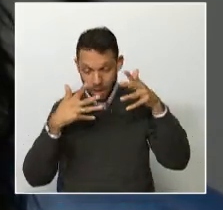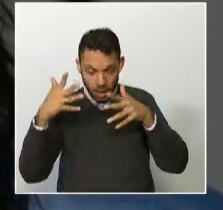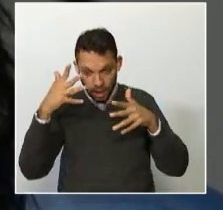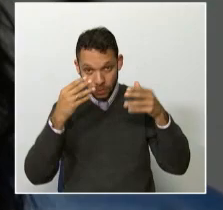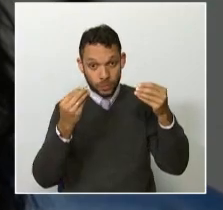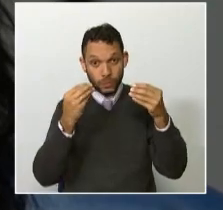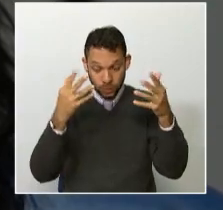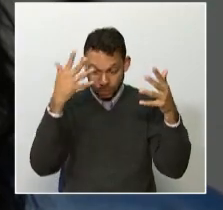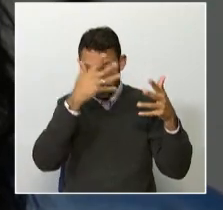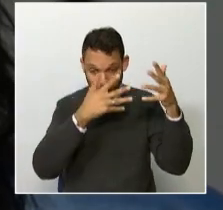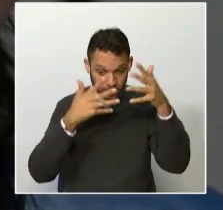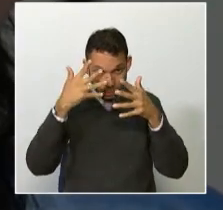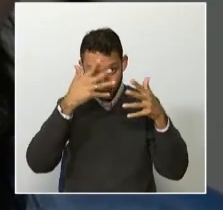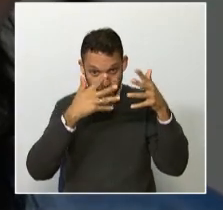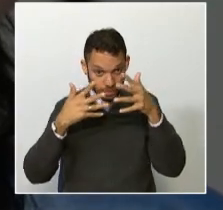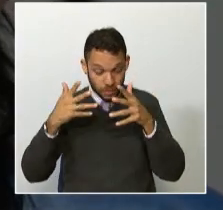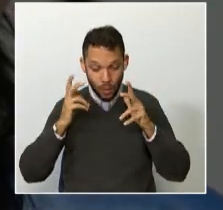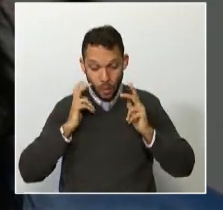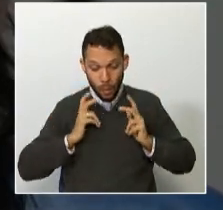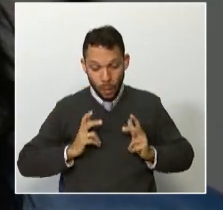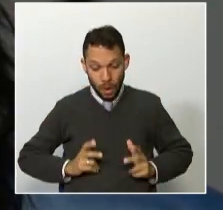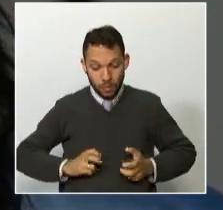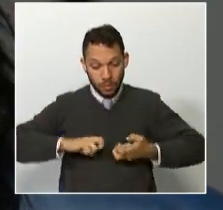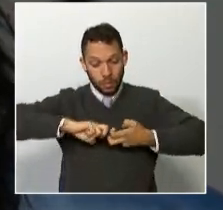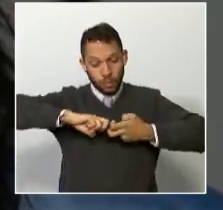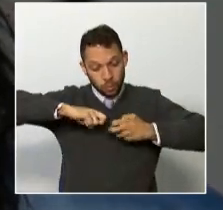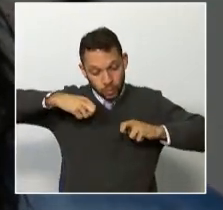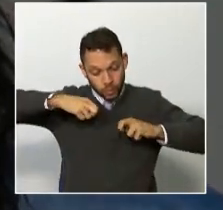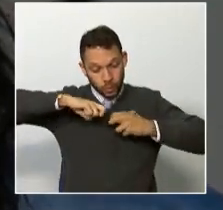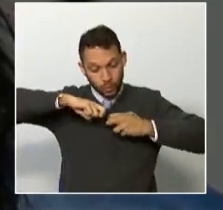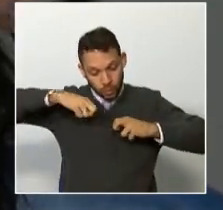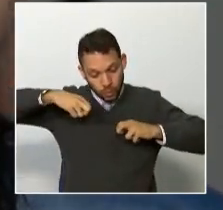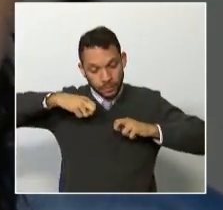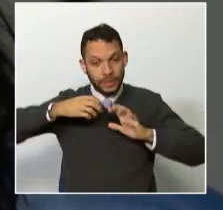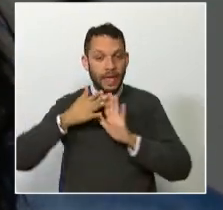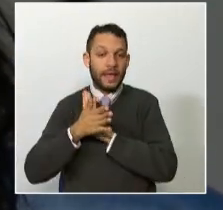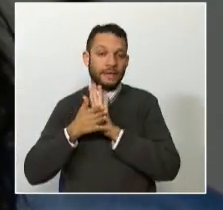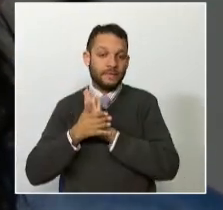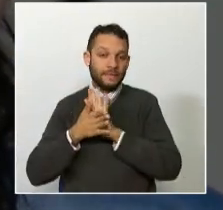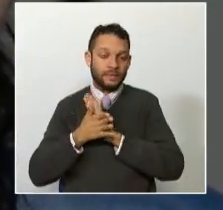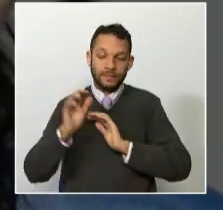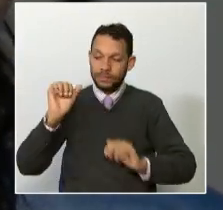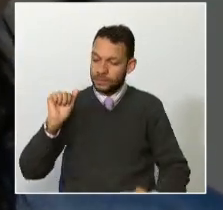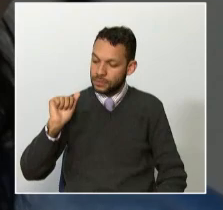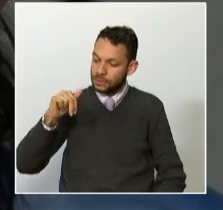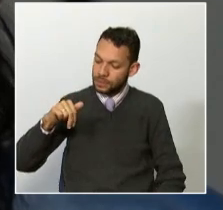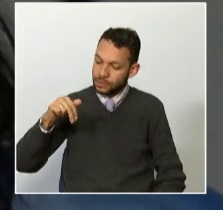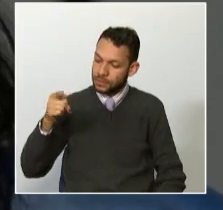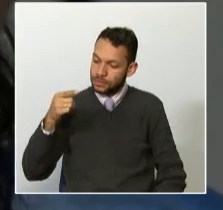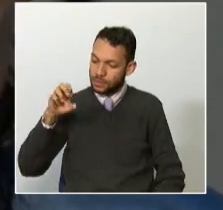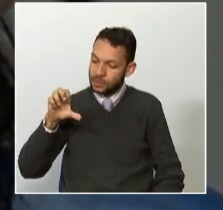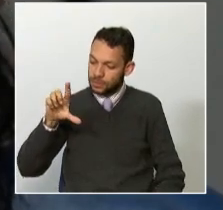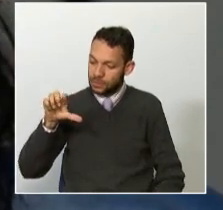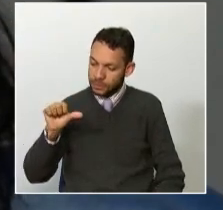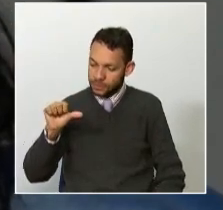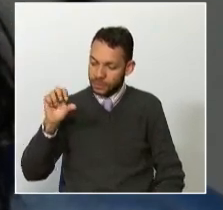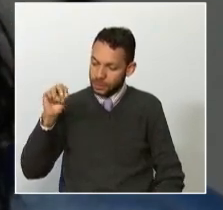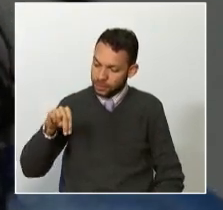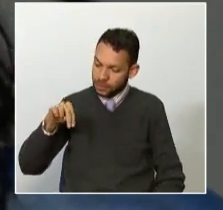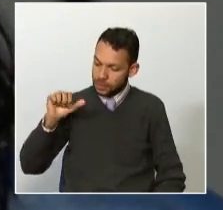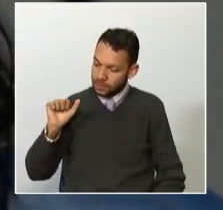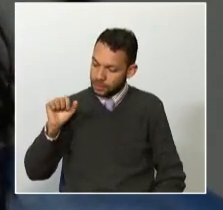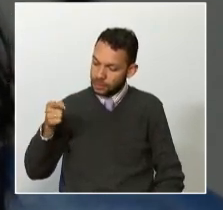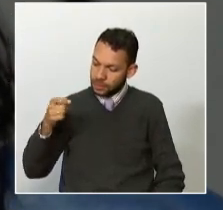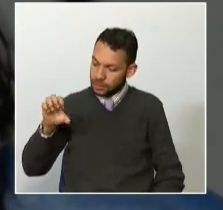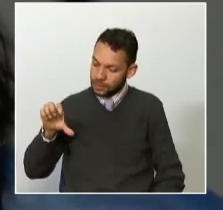Hay dolores musculares, que aquí es donde vamos a hablar con la doctora Ángela, porque hay una hipertonicidad que puede